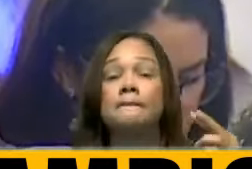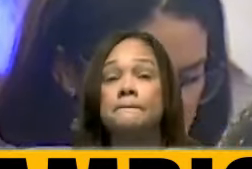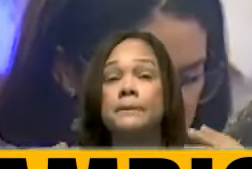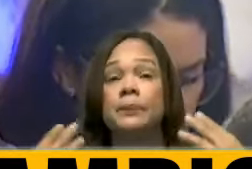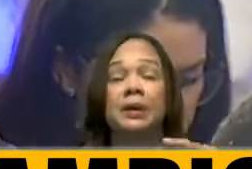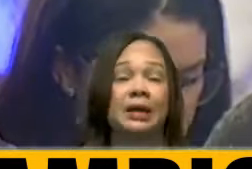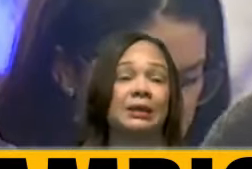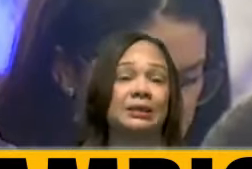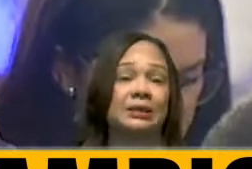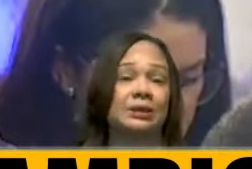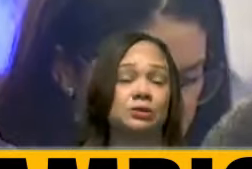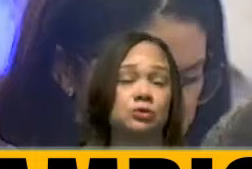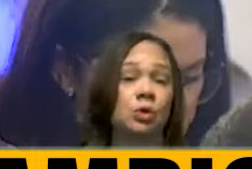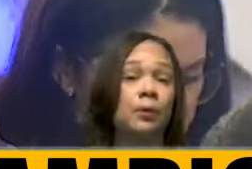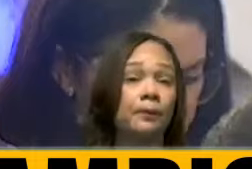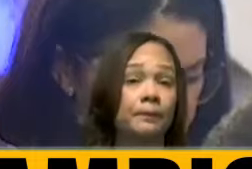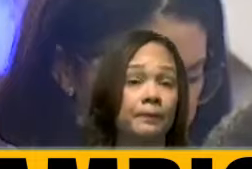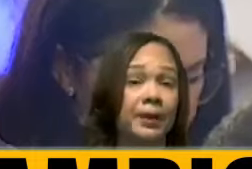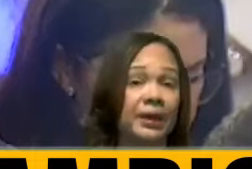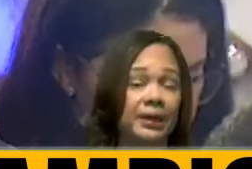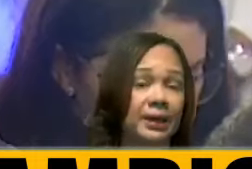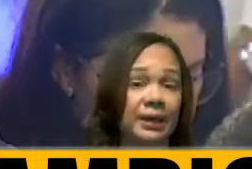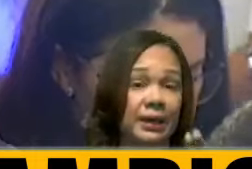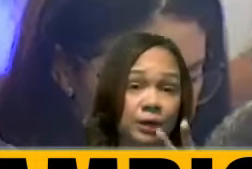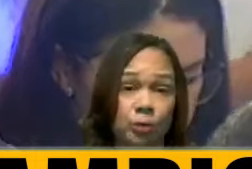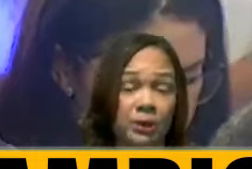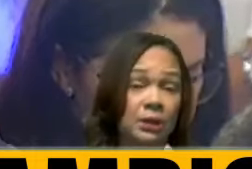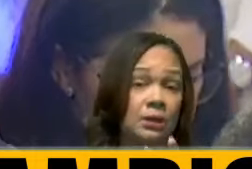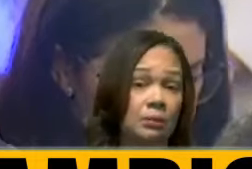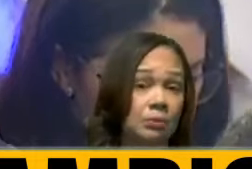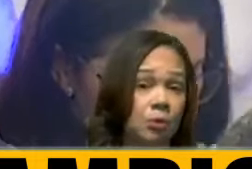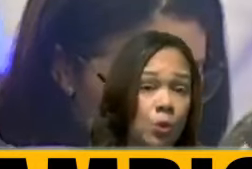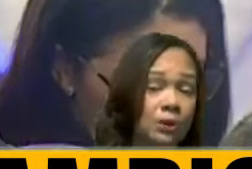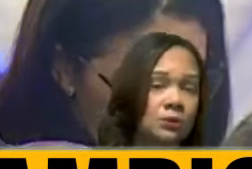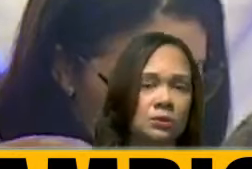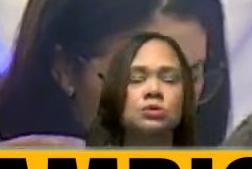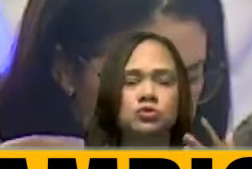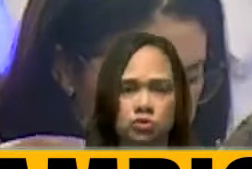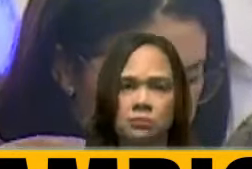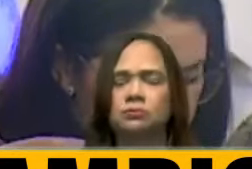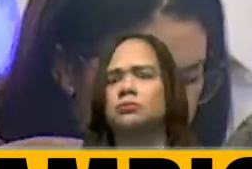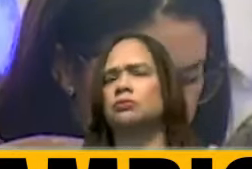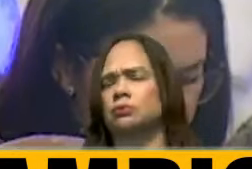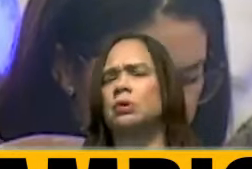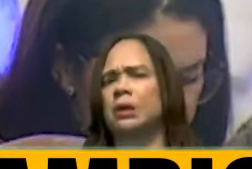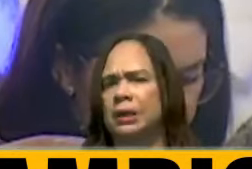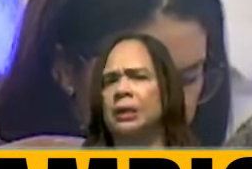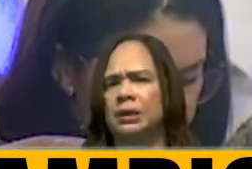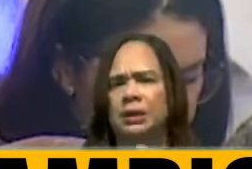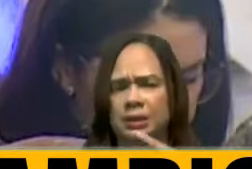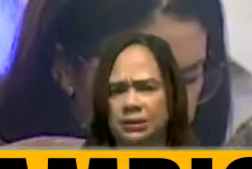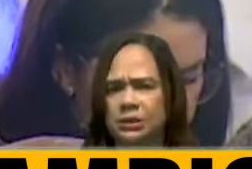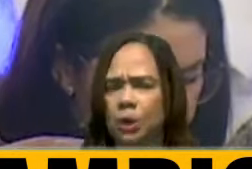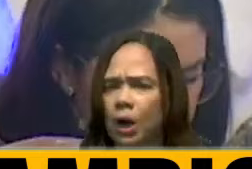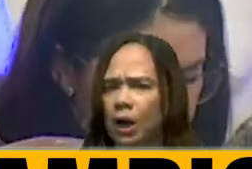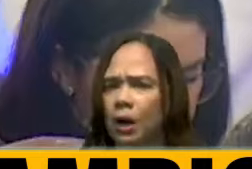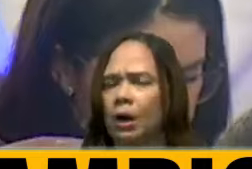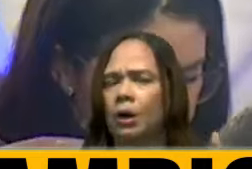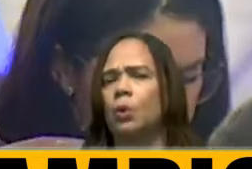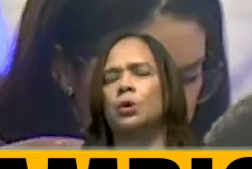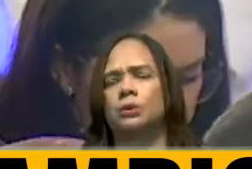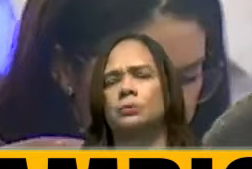Don ticio y Don tirci Mejía ricard en el 2004 ya estaban planteando eso que se está haciendo